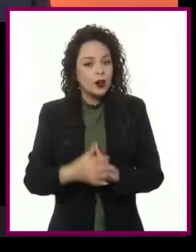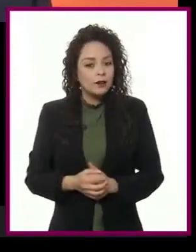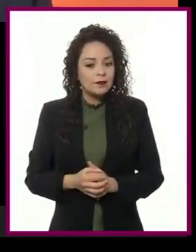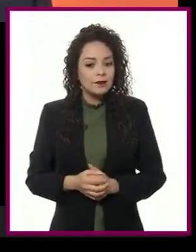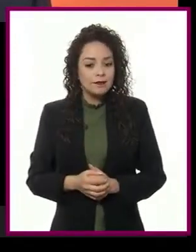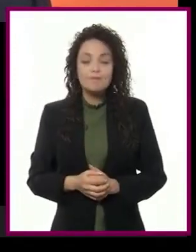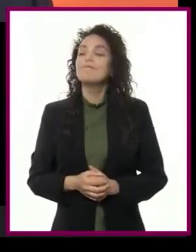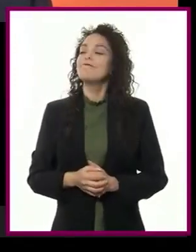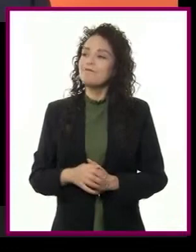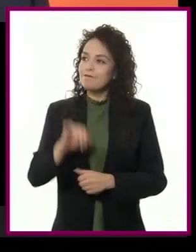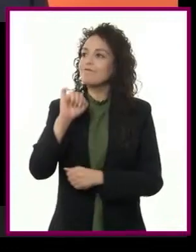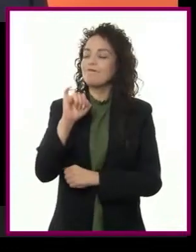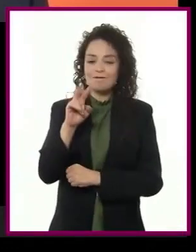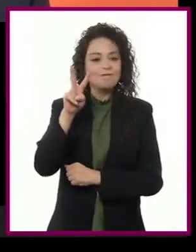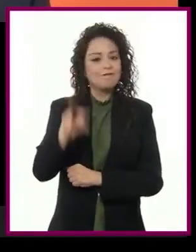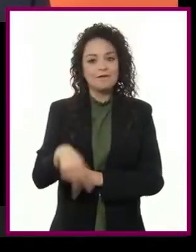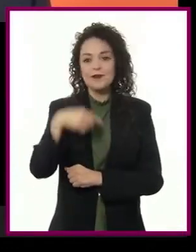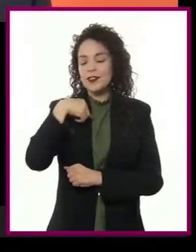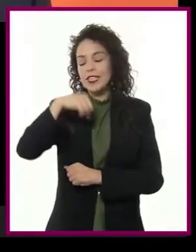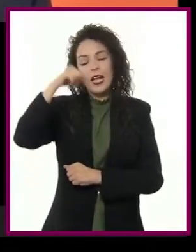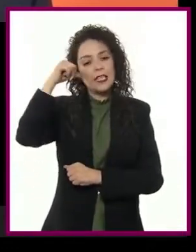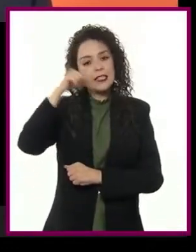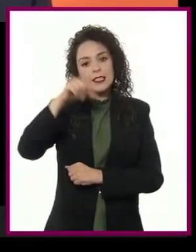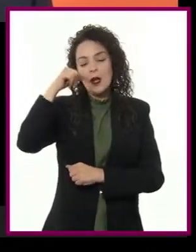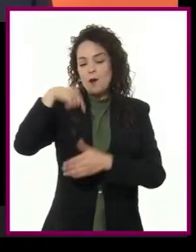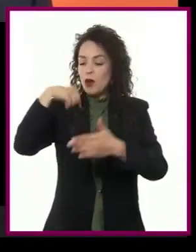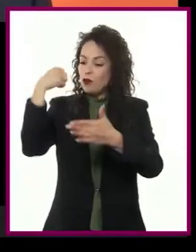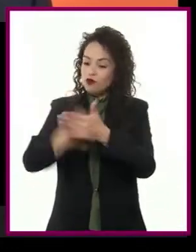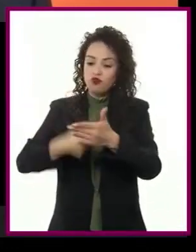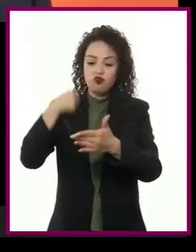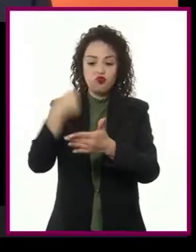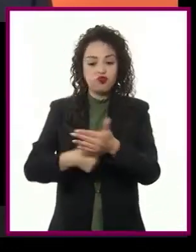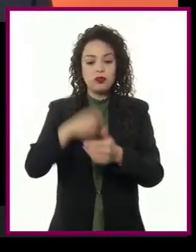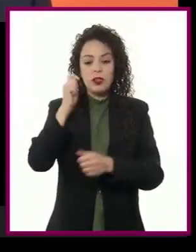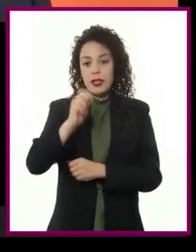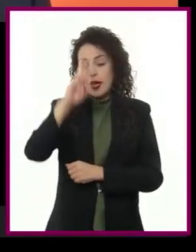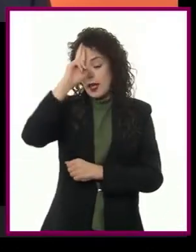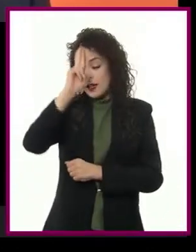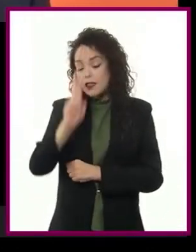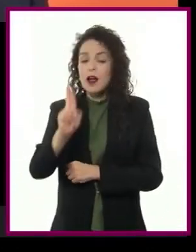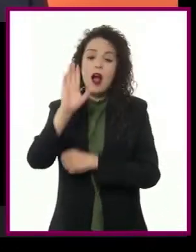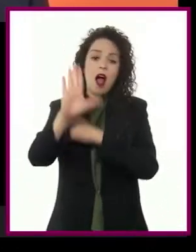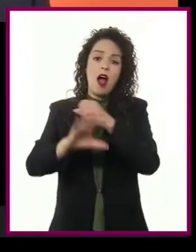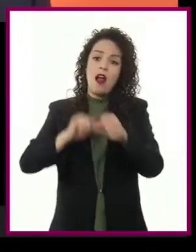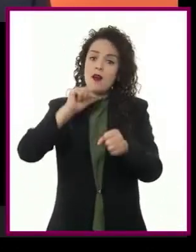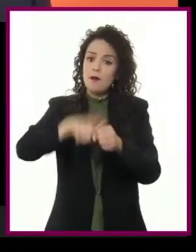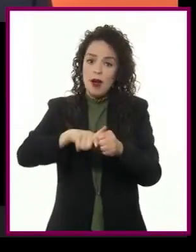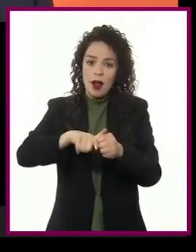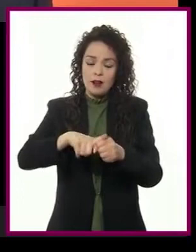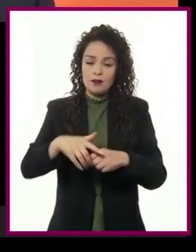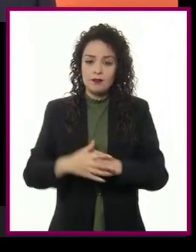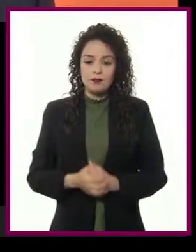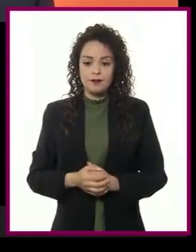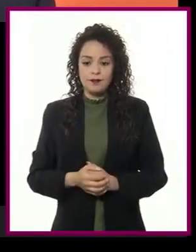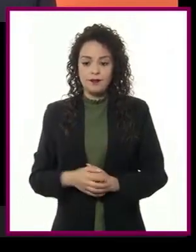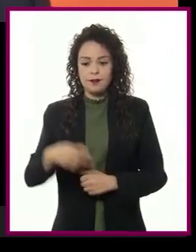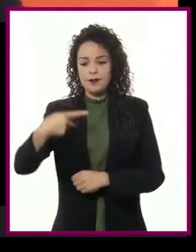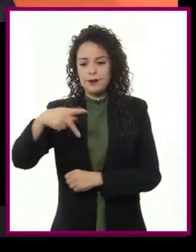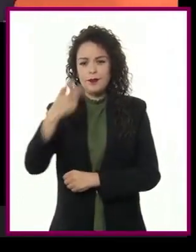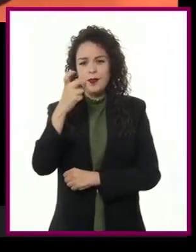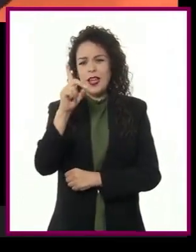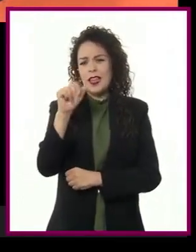Así es. Siempre abogué por el respeto a los animales. Pero no quiero abrumarlo con estos